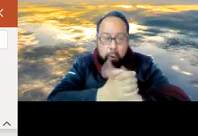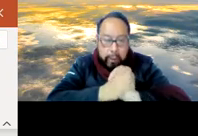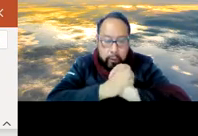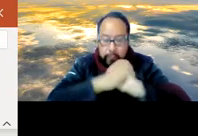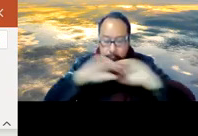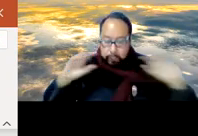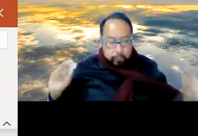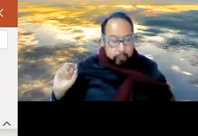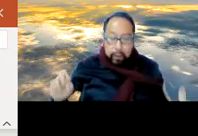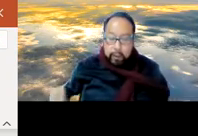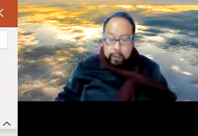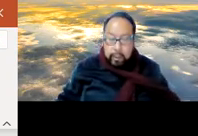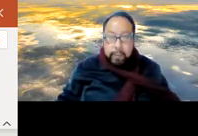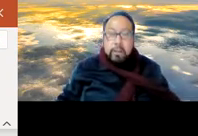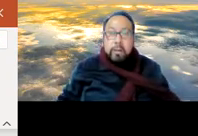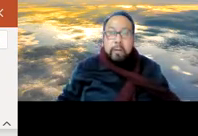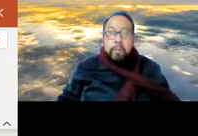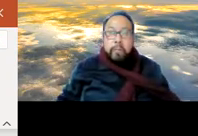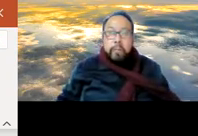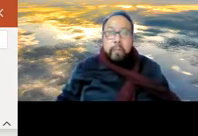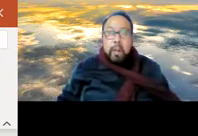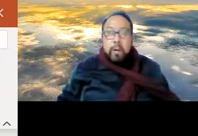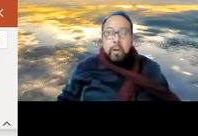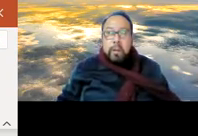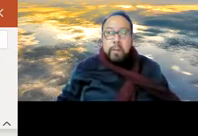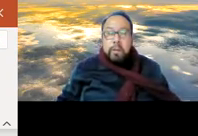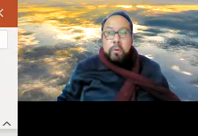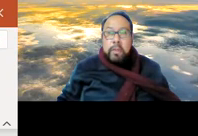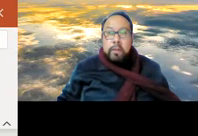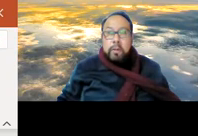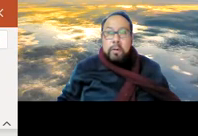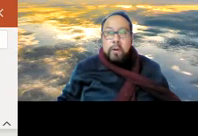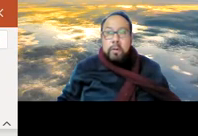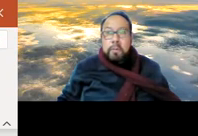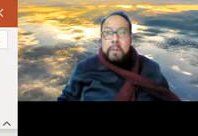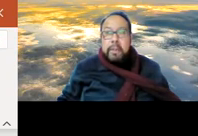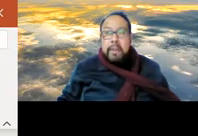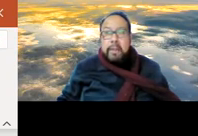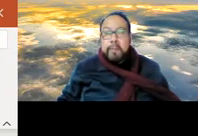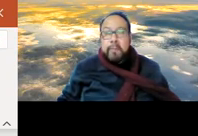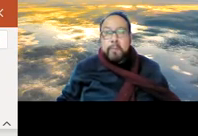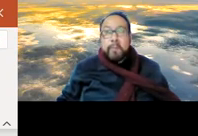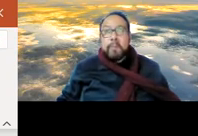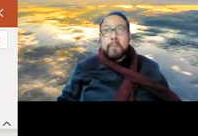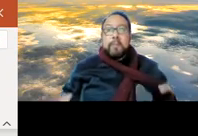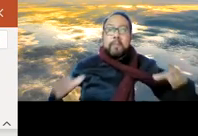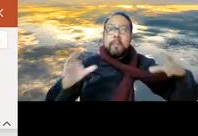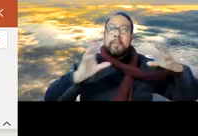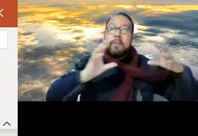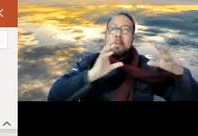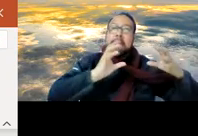Que luego, cabe hacer la mención, que luego cuando estamos estudiando, luego nos piden